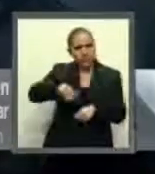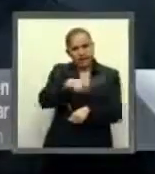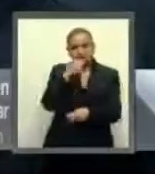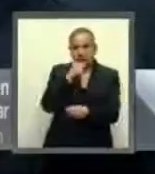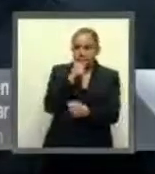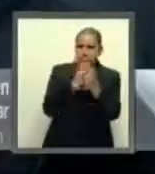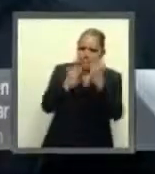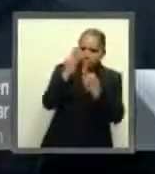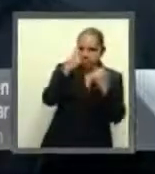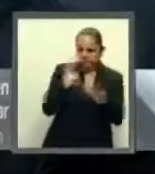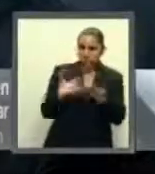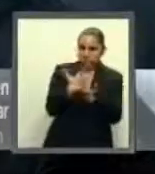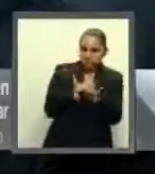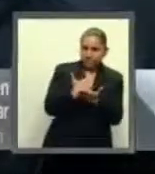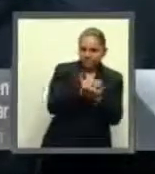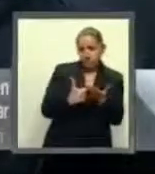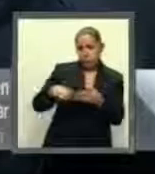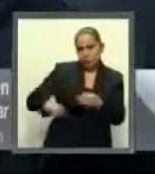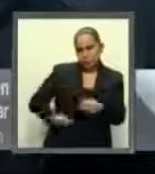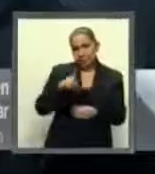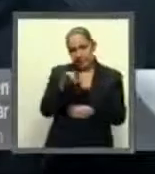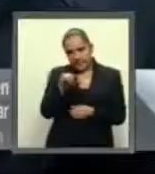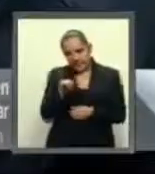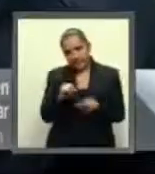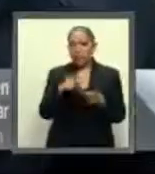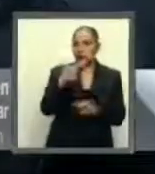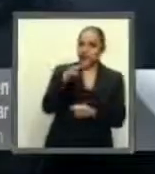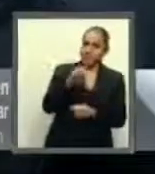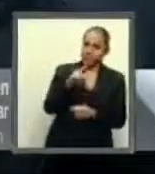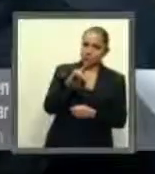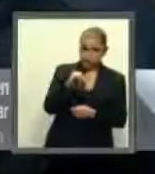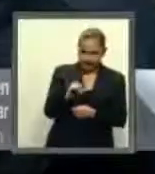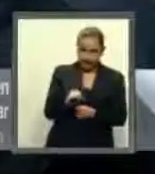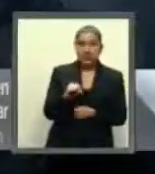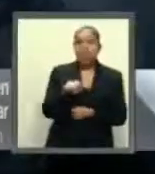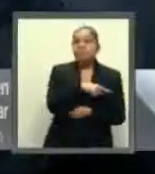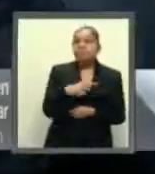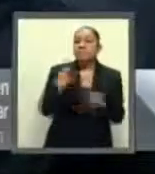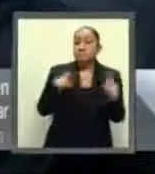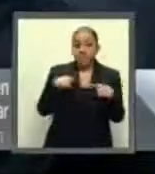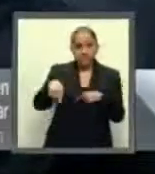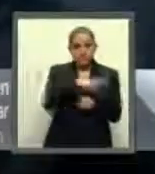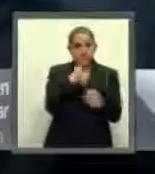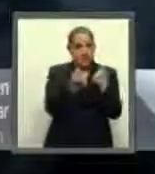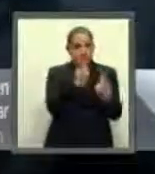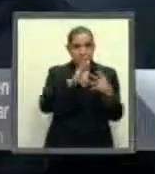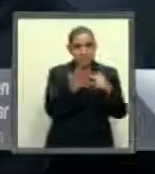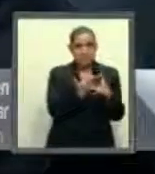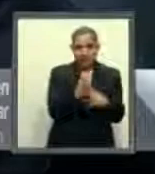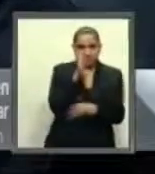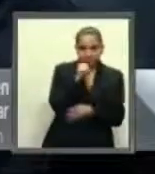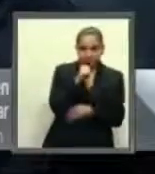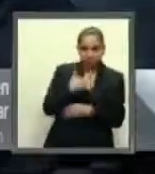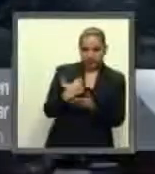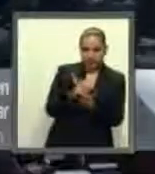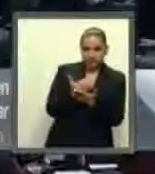con diálisis o hemodiálisis y que al menos la misma cifra no tienen acceso a este tipo de tratamiento. De acuerdo